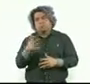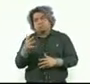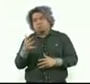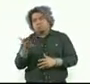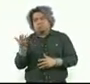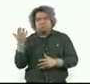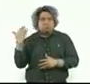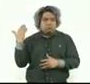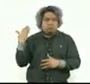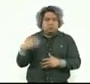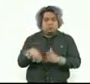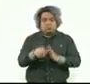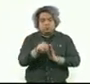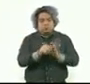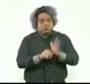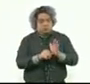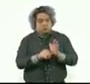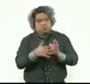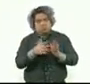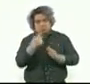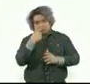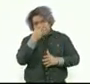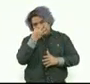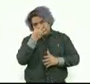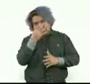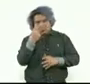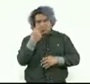algunos meses, cuando o casi ya un año,